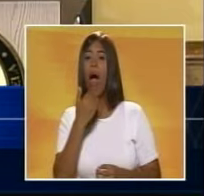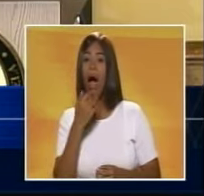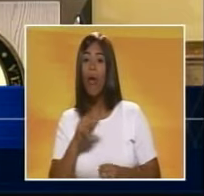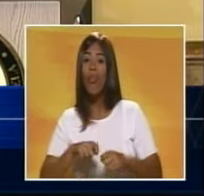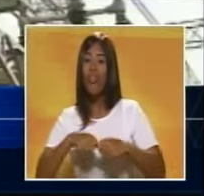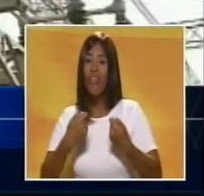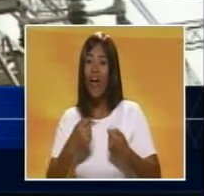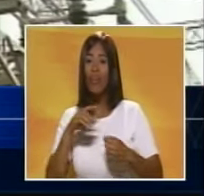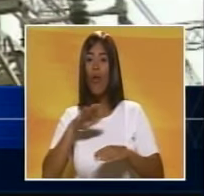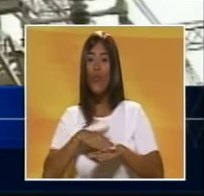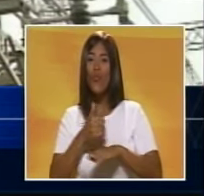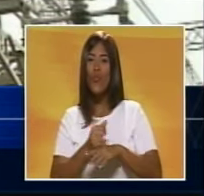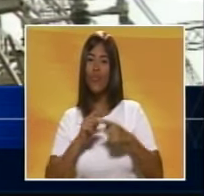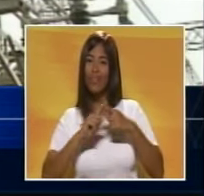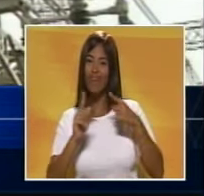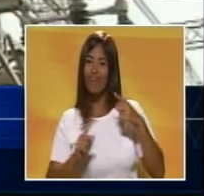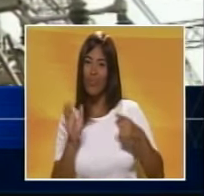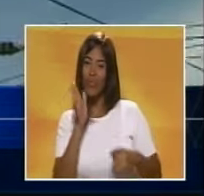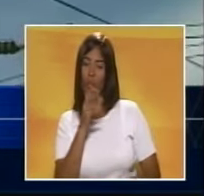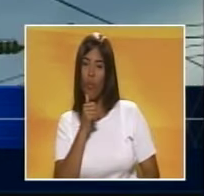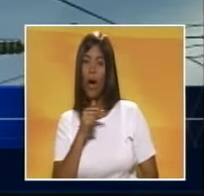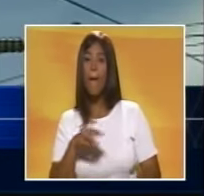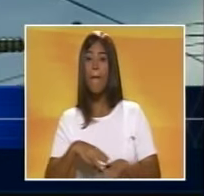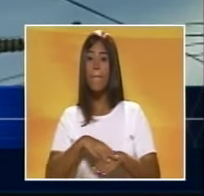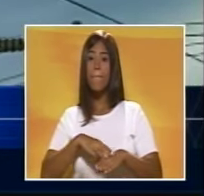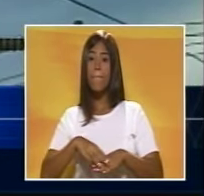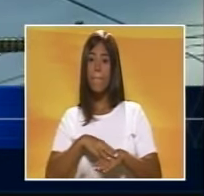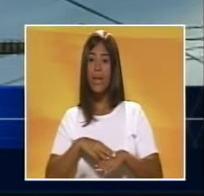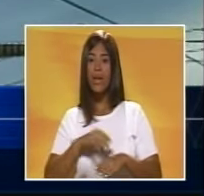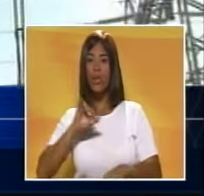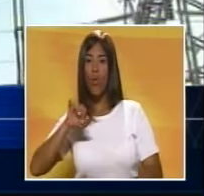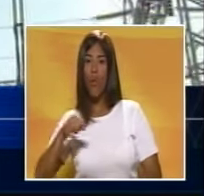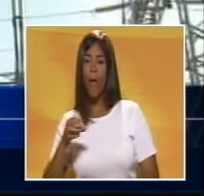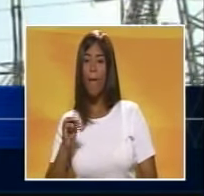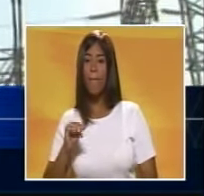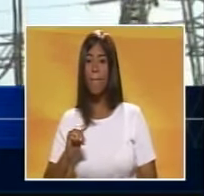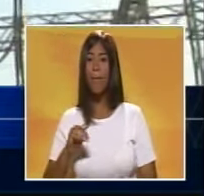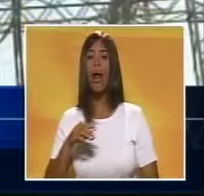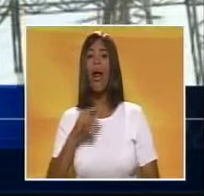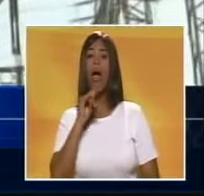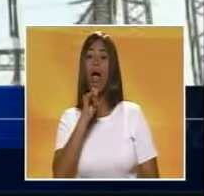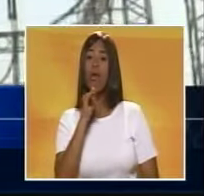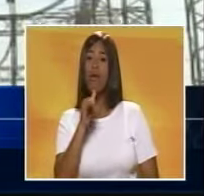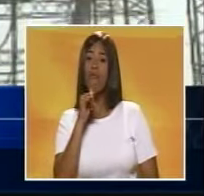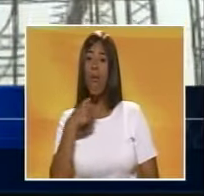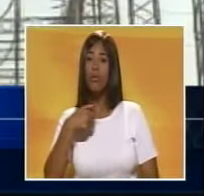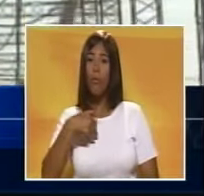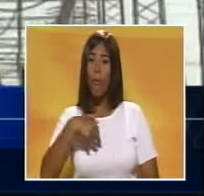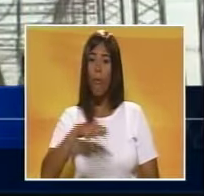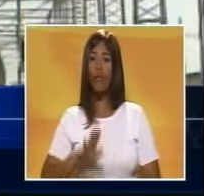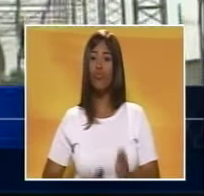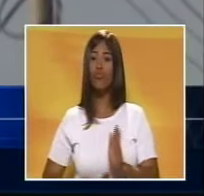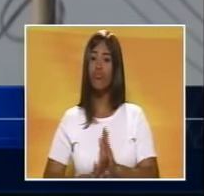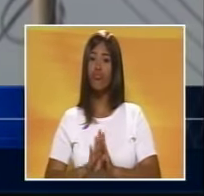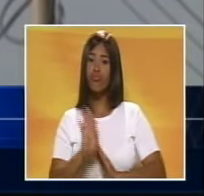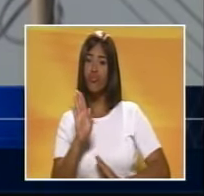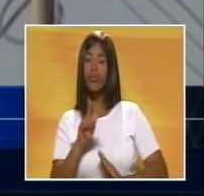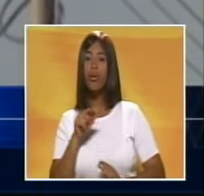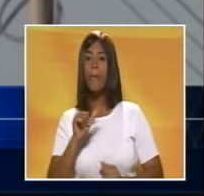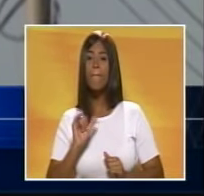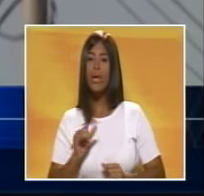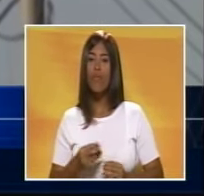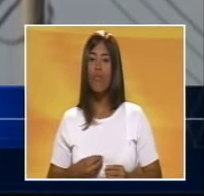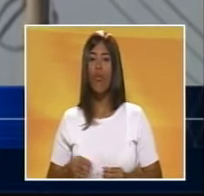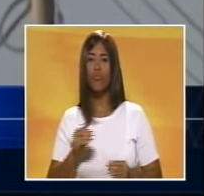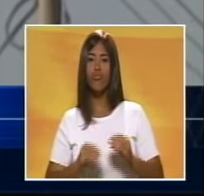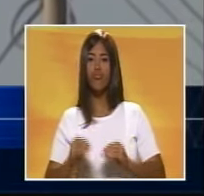De avanzar a través del Carnet de la Patria. Ya el ministro Jorge Márquez va a hacer algunos anuncios para avanzar en la reposición de los